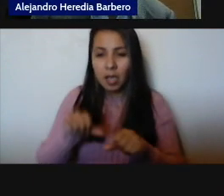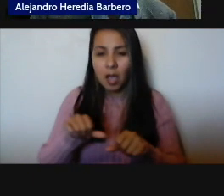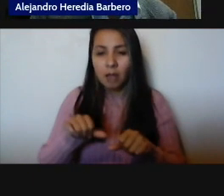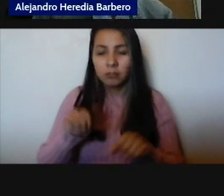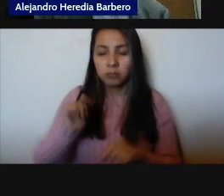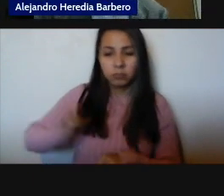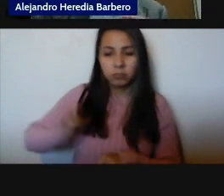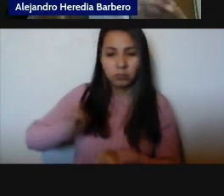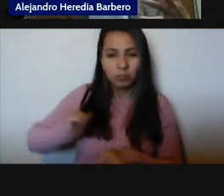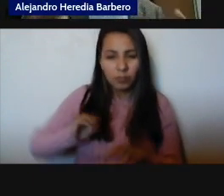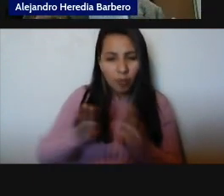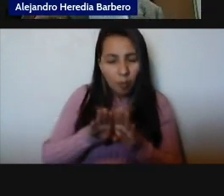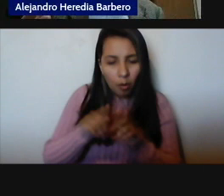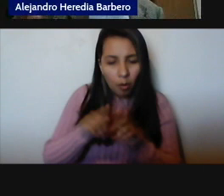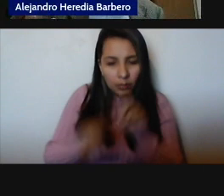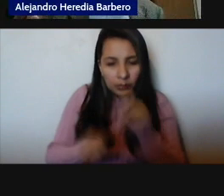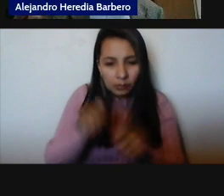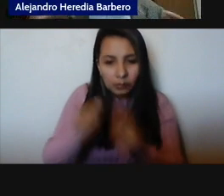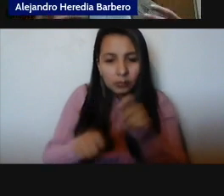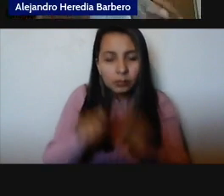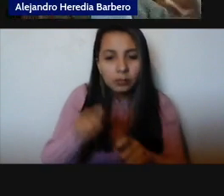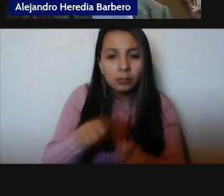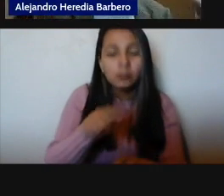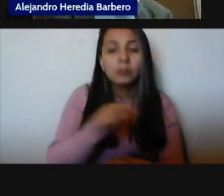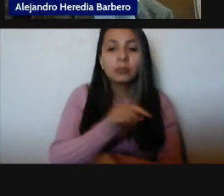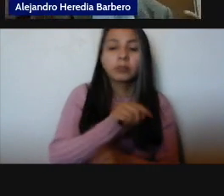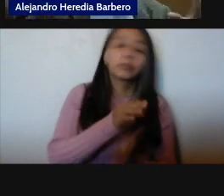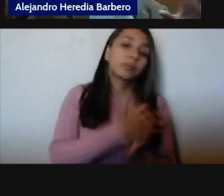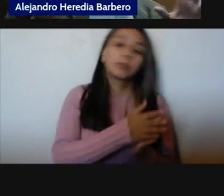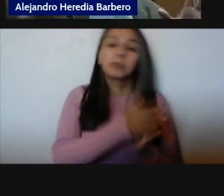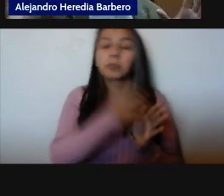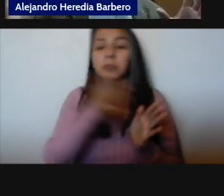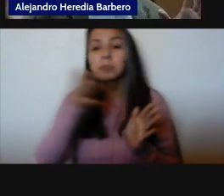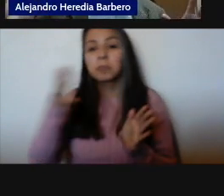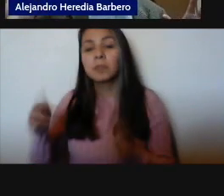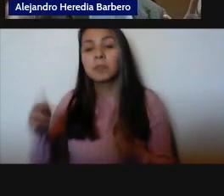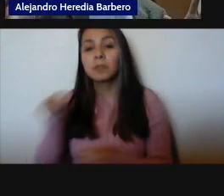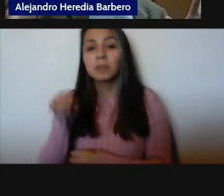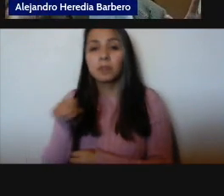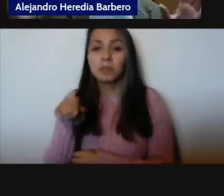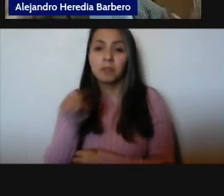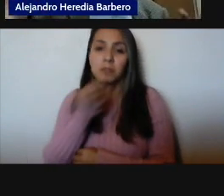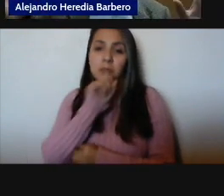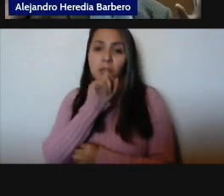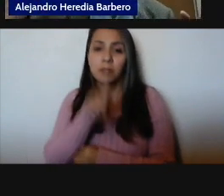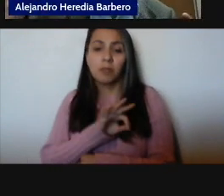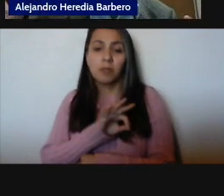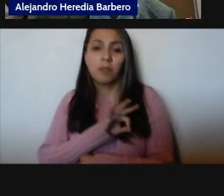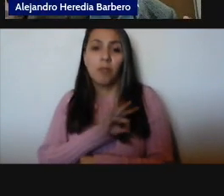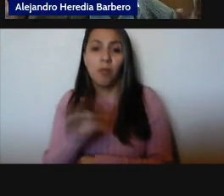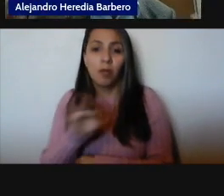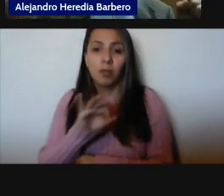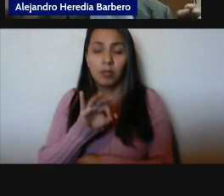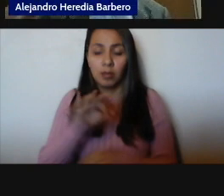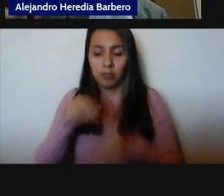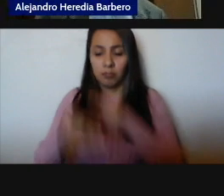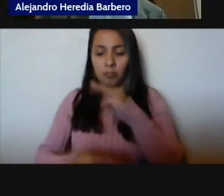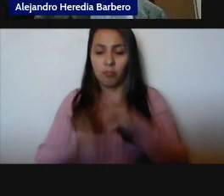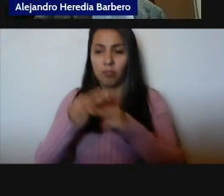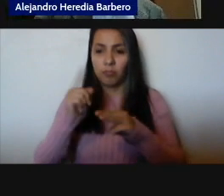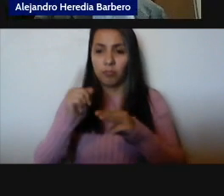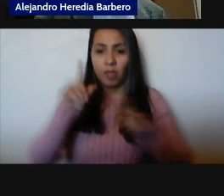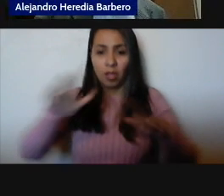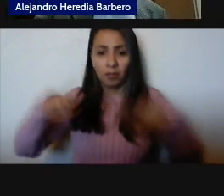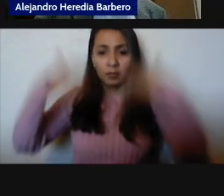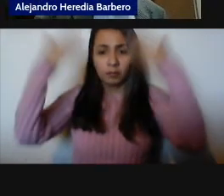y de la posibilidad de que este tipo de fenómenos también se dé en condiciones lejanas a